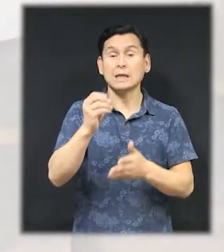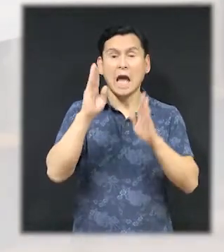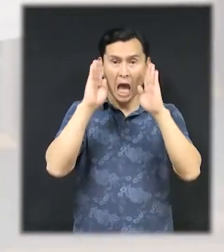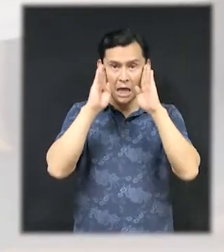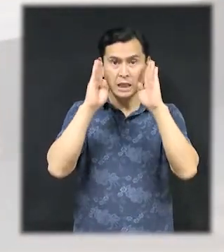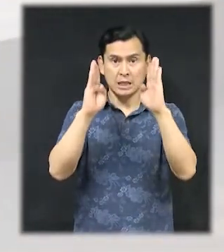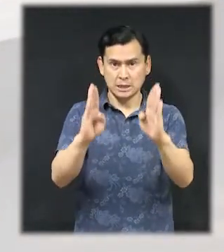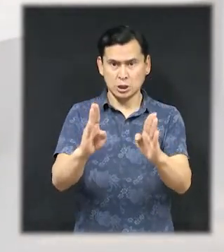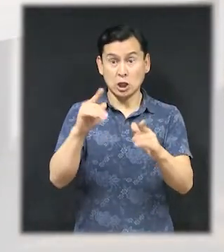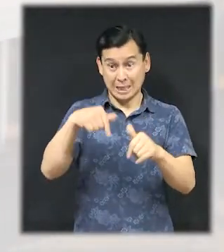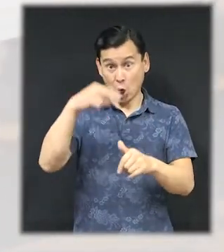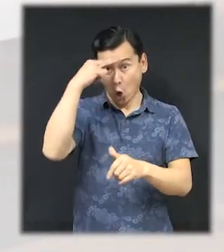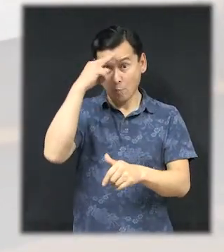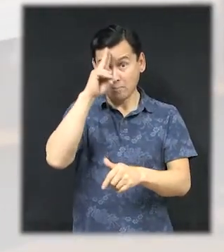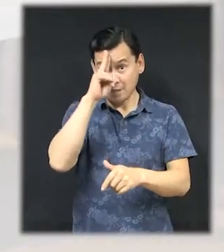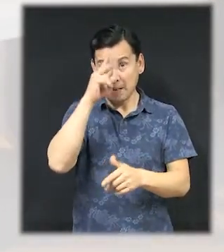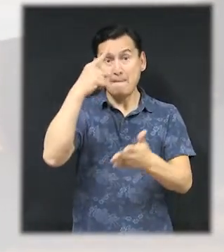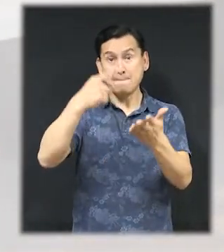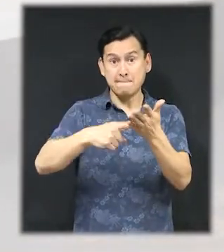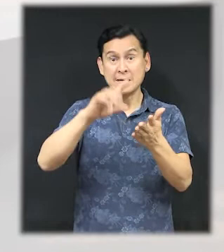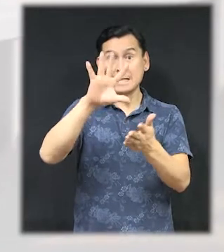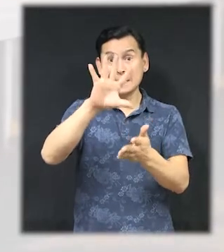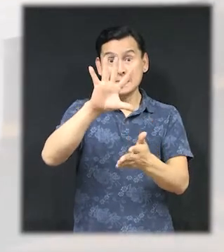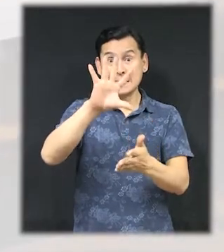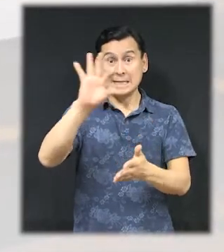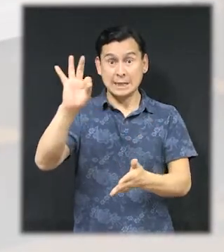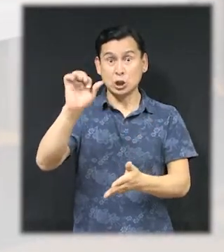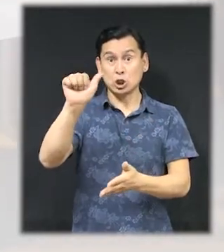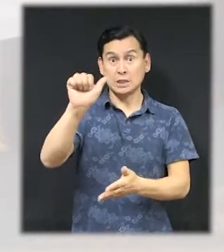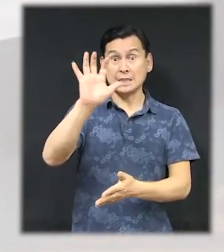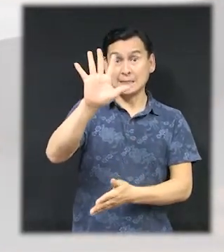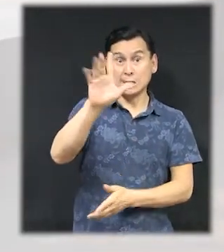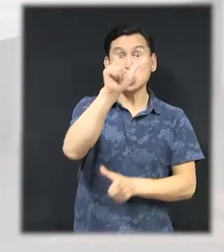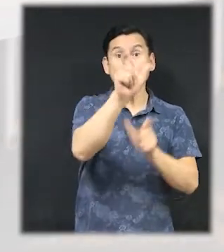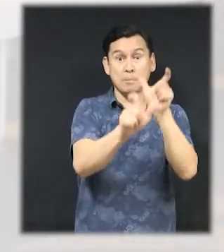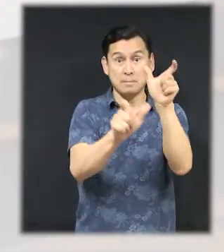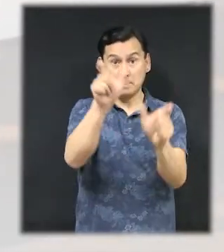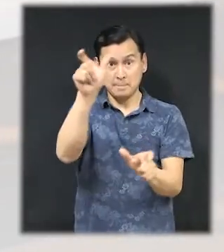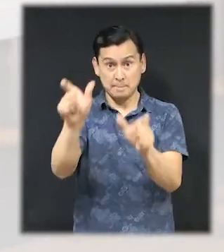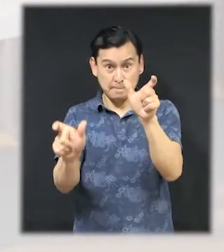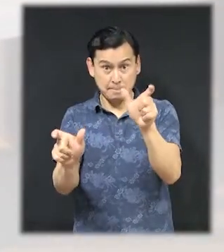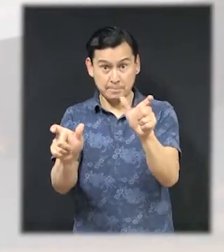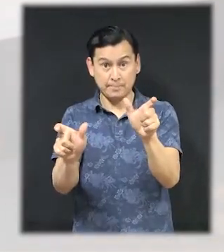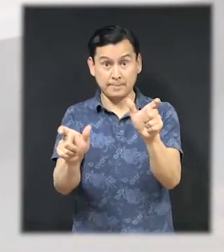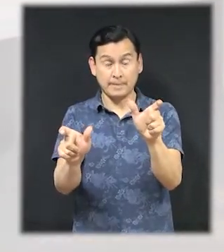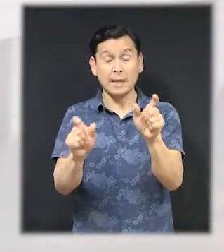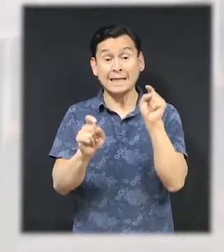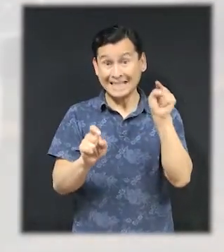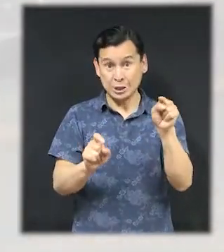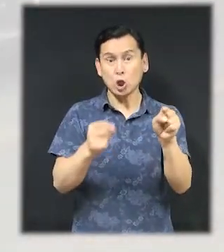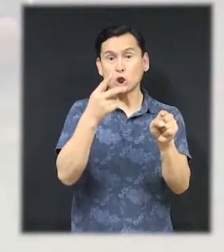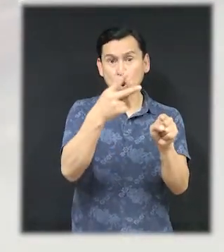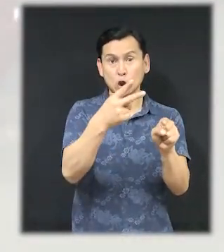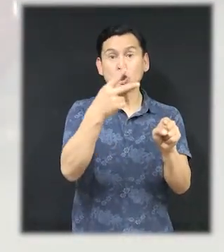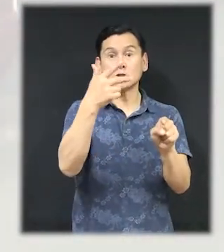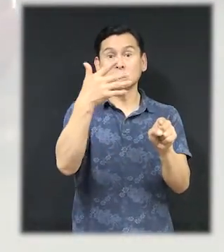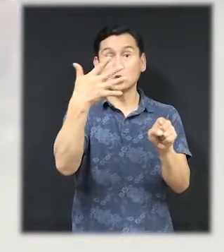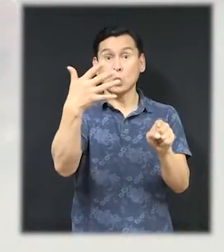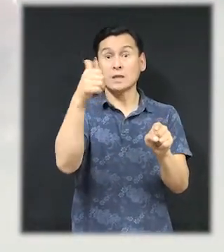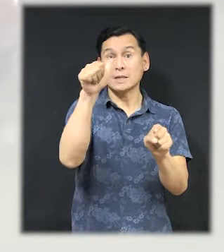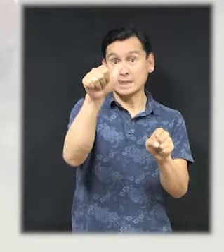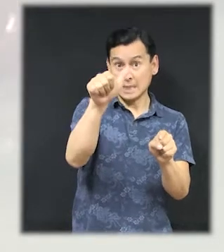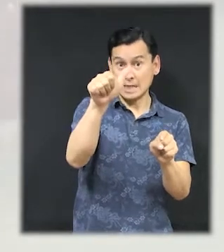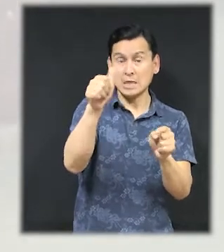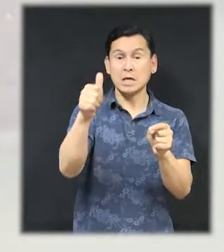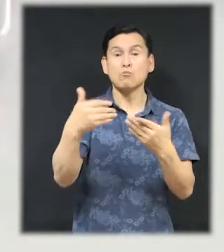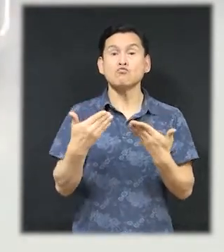1.565 pacientes, de los cuales 256 recibieron prestaciones en el área de hematología, y